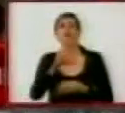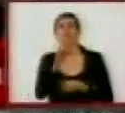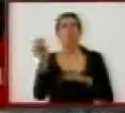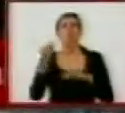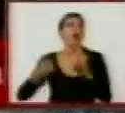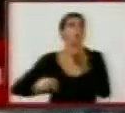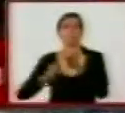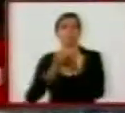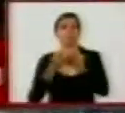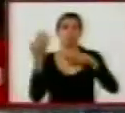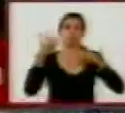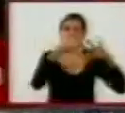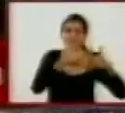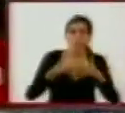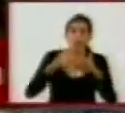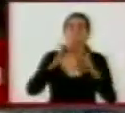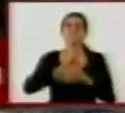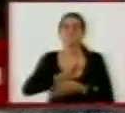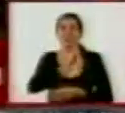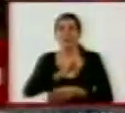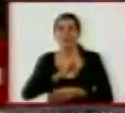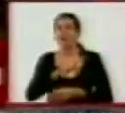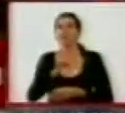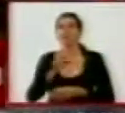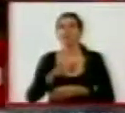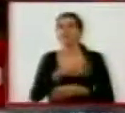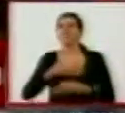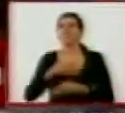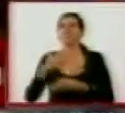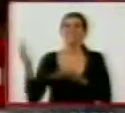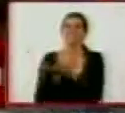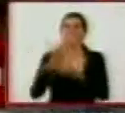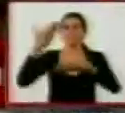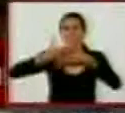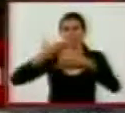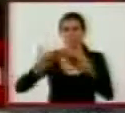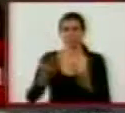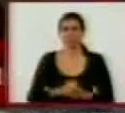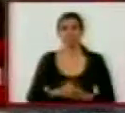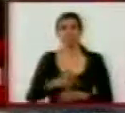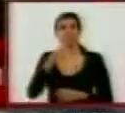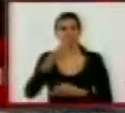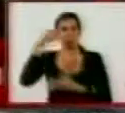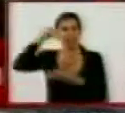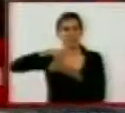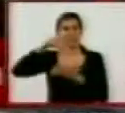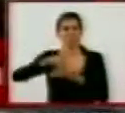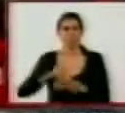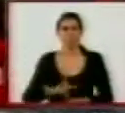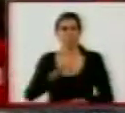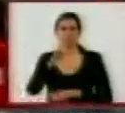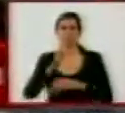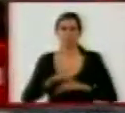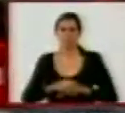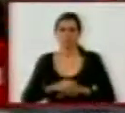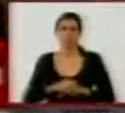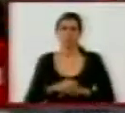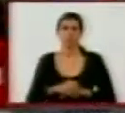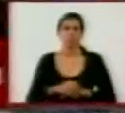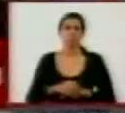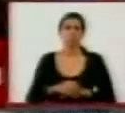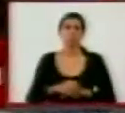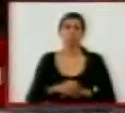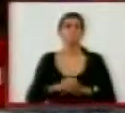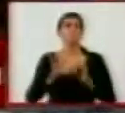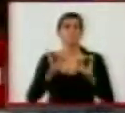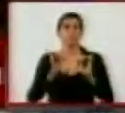lo que demuestra el aislamiento total de esta política injerencista, criminal, de varias administraciones